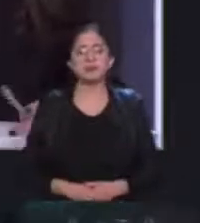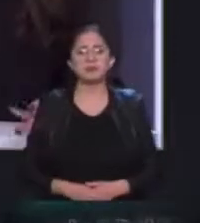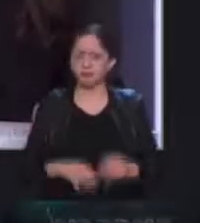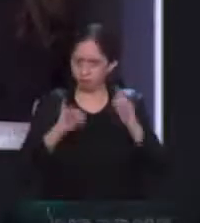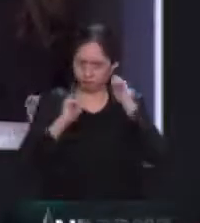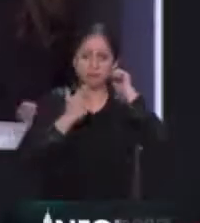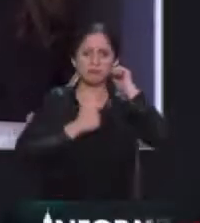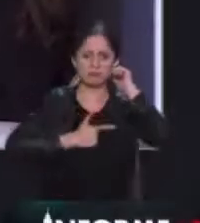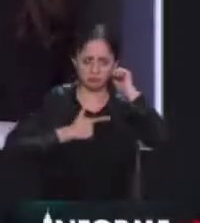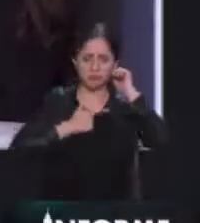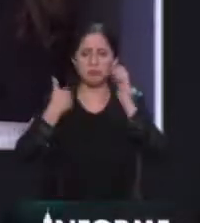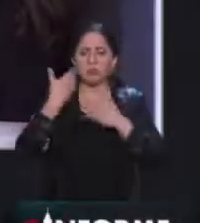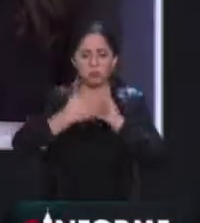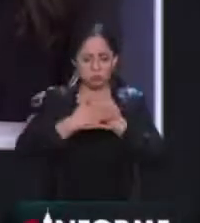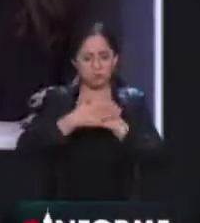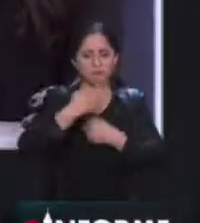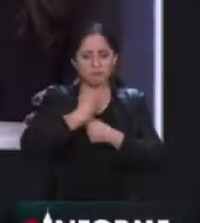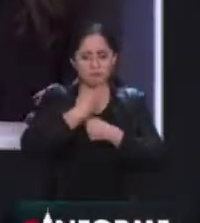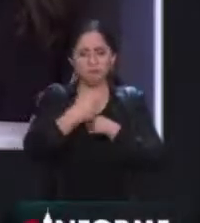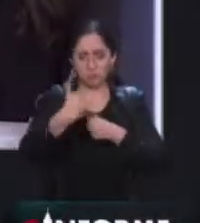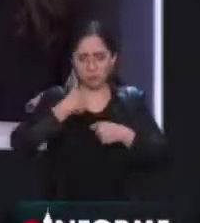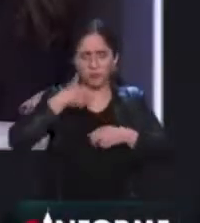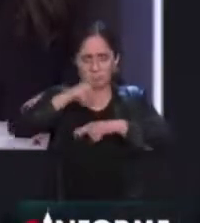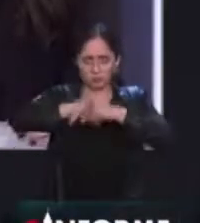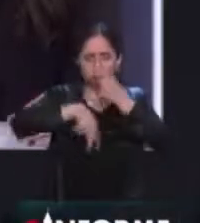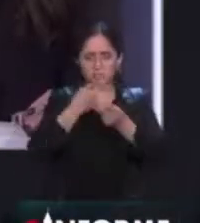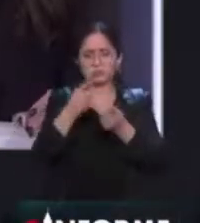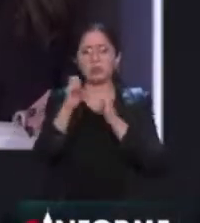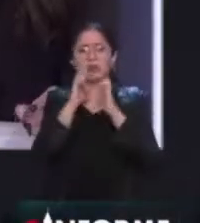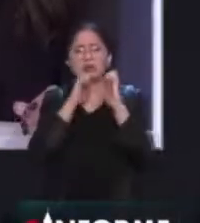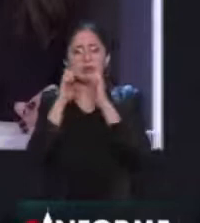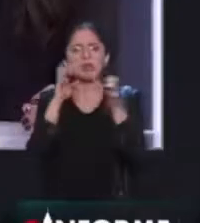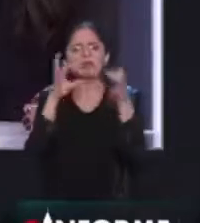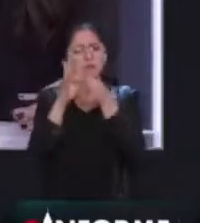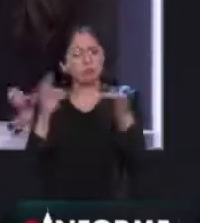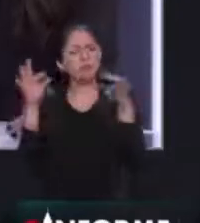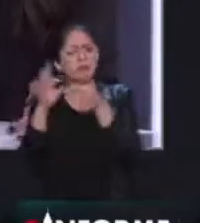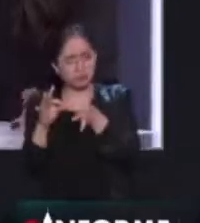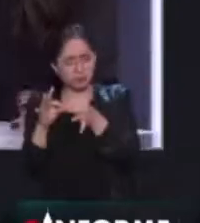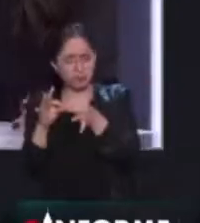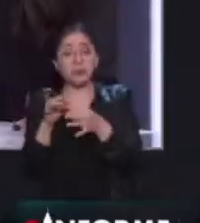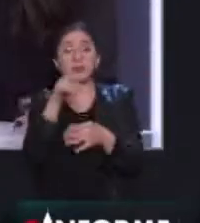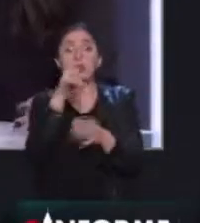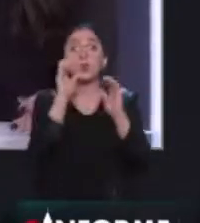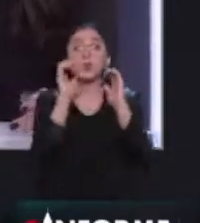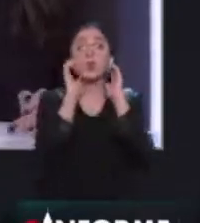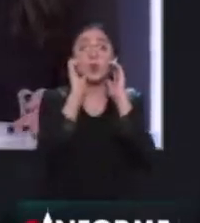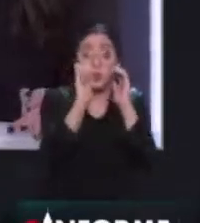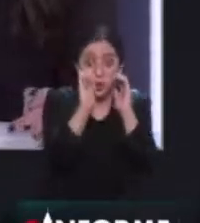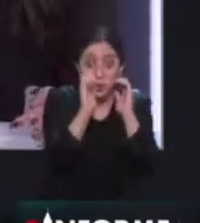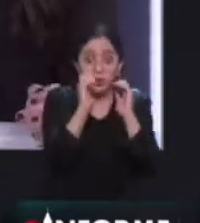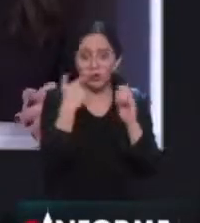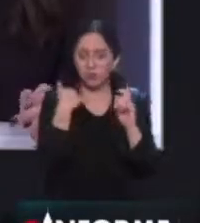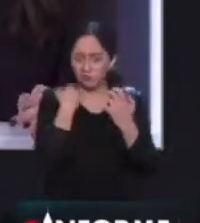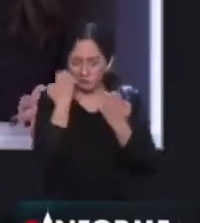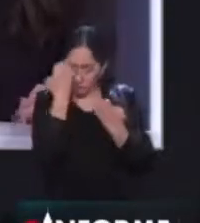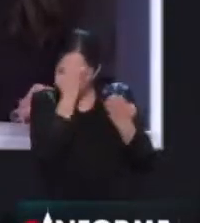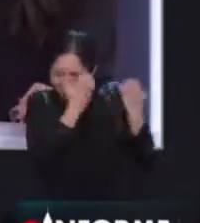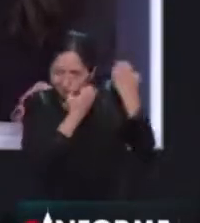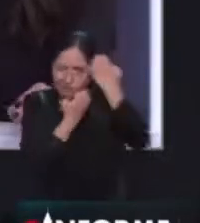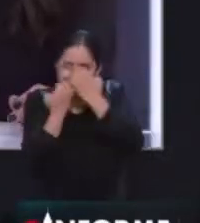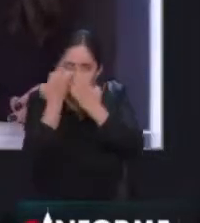gusto platico con ustedes y su auditorio, y sin duda estar alerta, porque lo que sí observamos es que de todos los